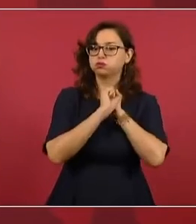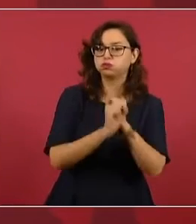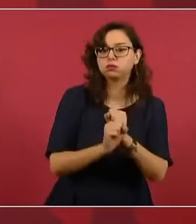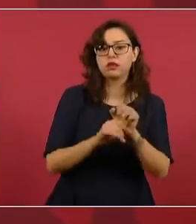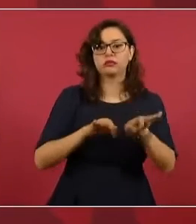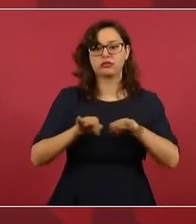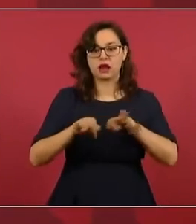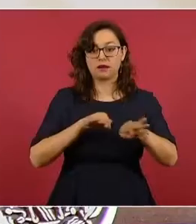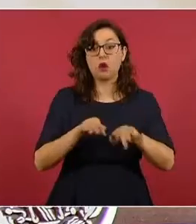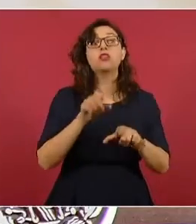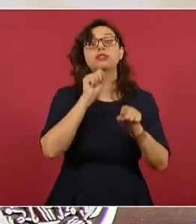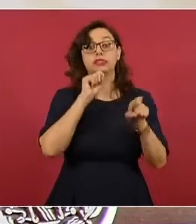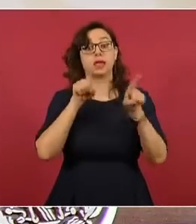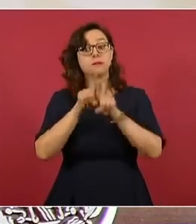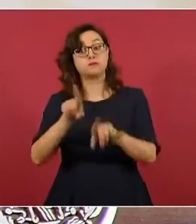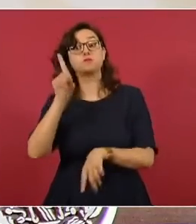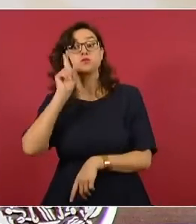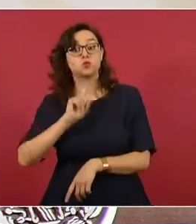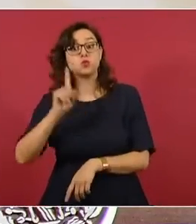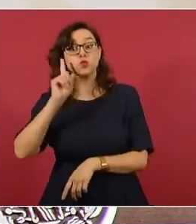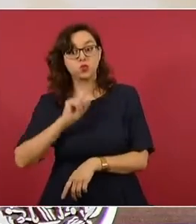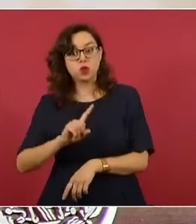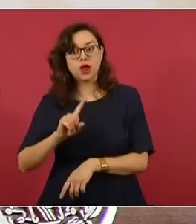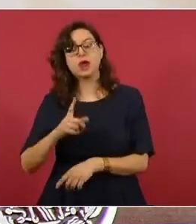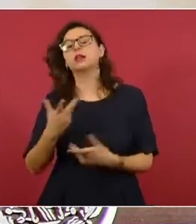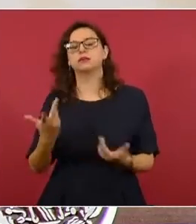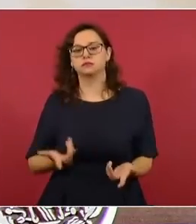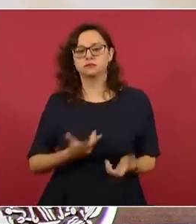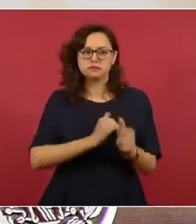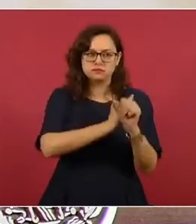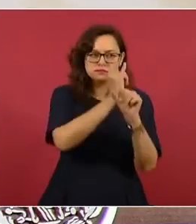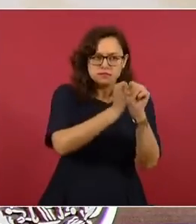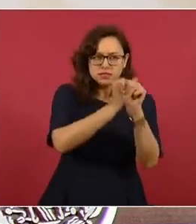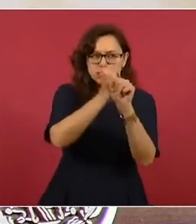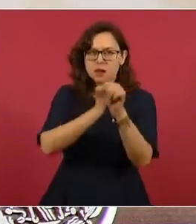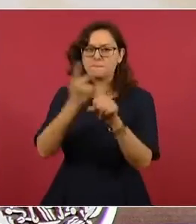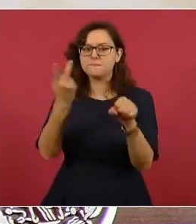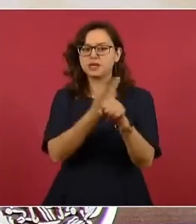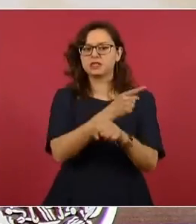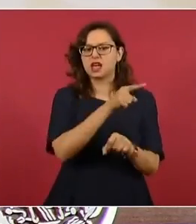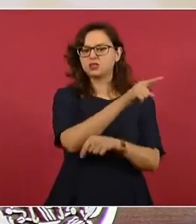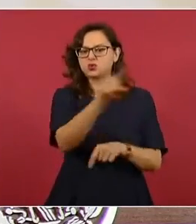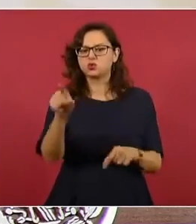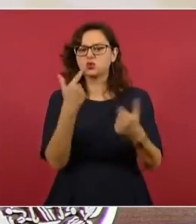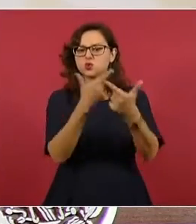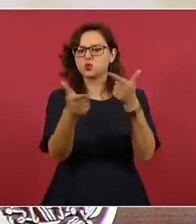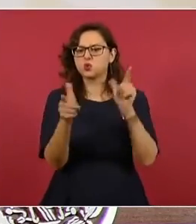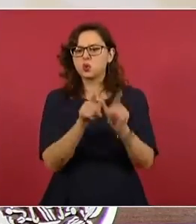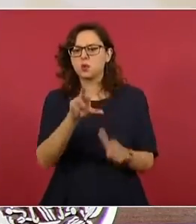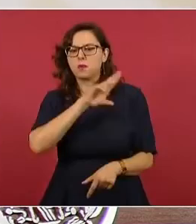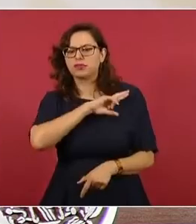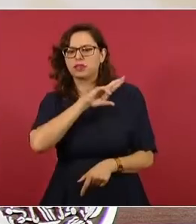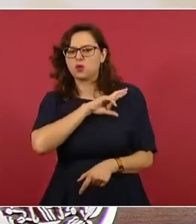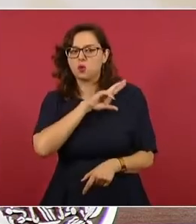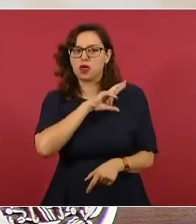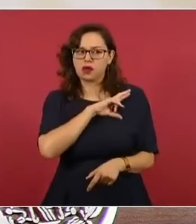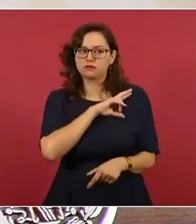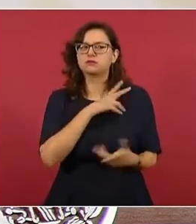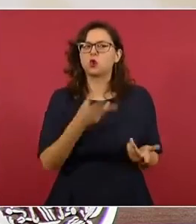niños, sino también de mujeres. Y allí hay una investigación abierta de este grupo de trabajo que